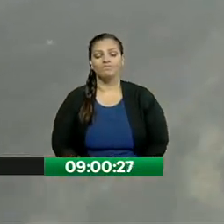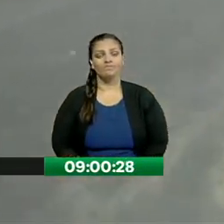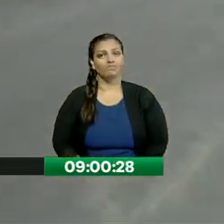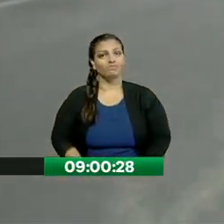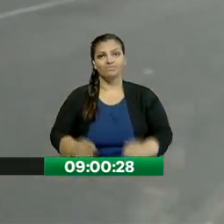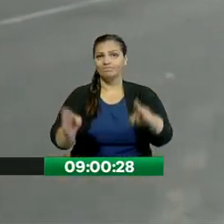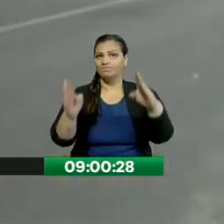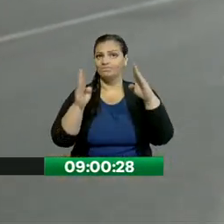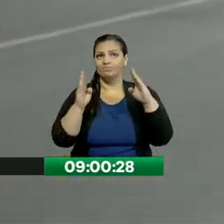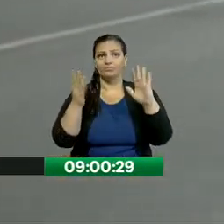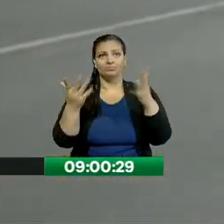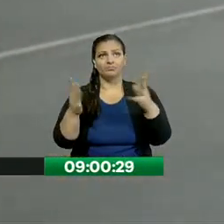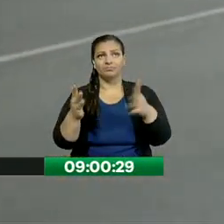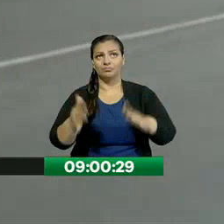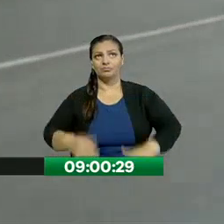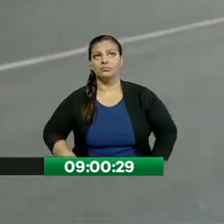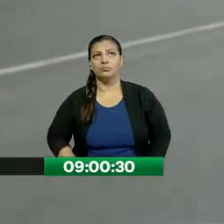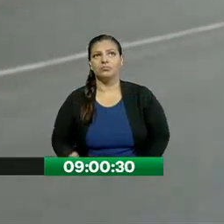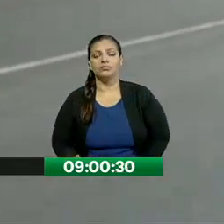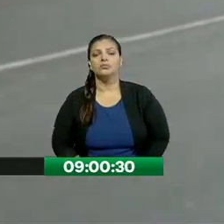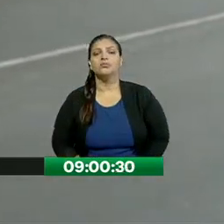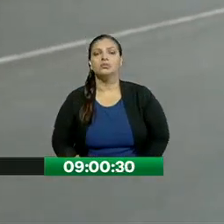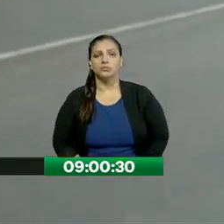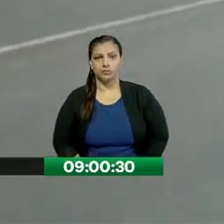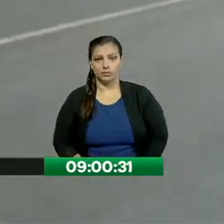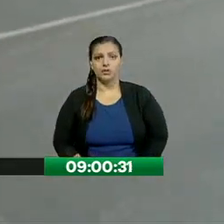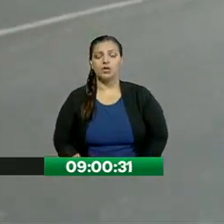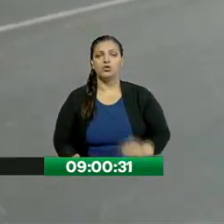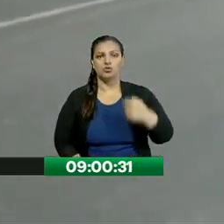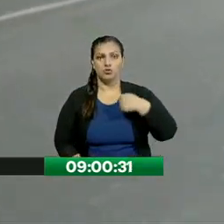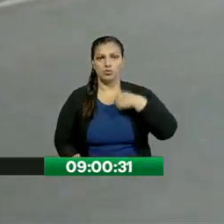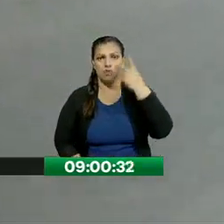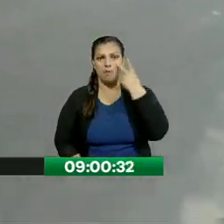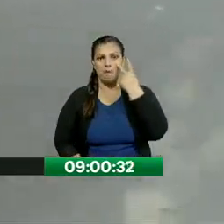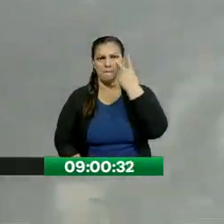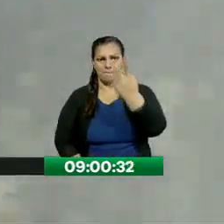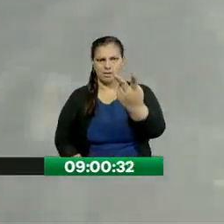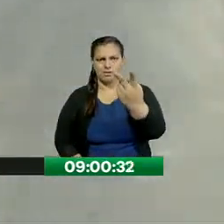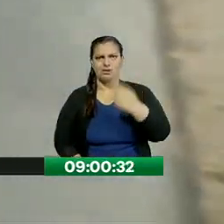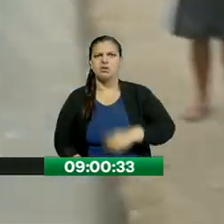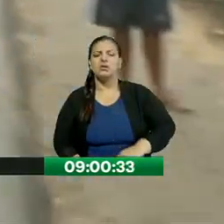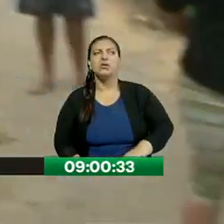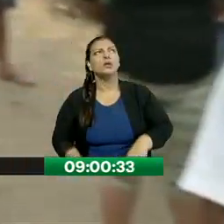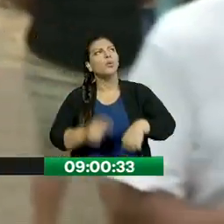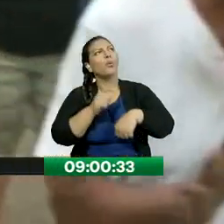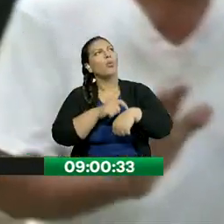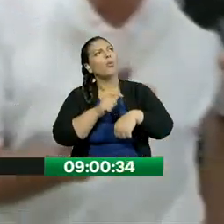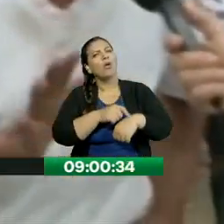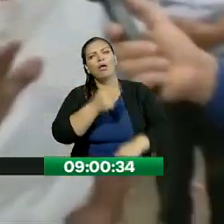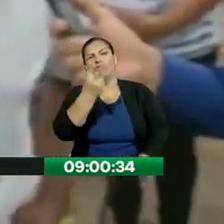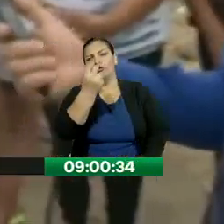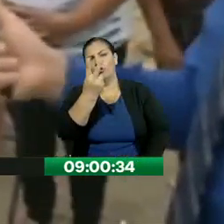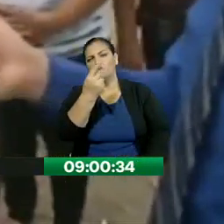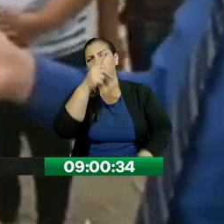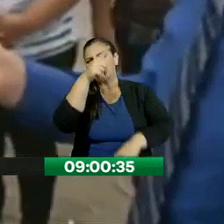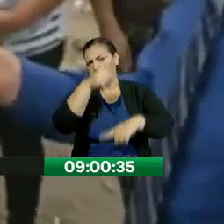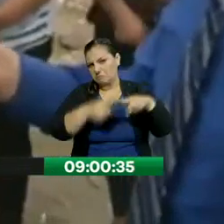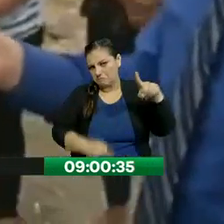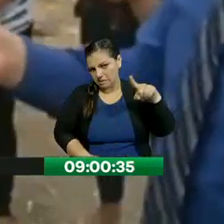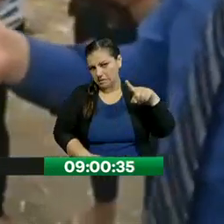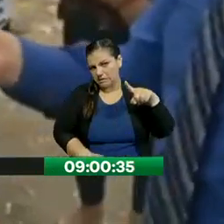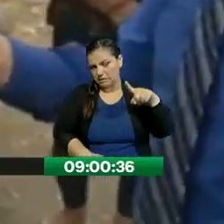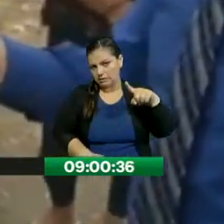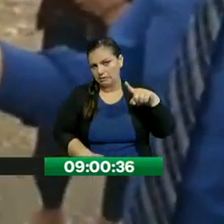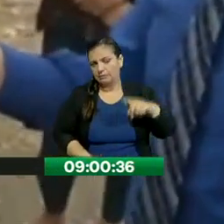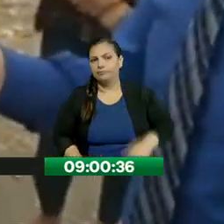que estuvo, que pasó aquí. El niño, sí. Yo estuve presente, pasaba en ese momento a las 12:30, hágame el favor,